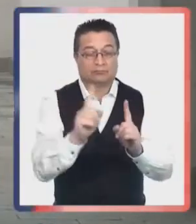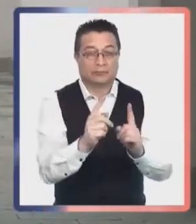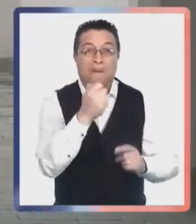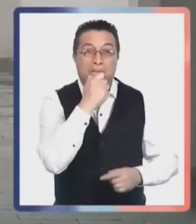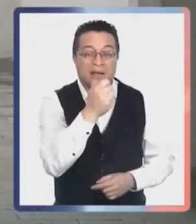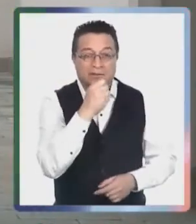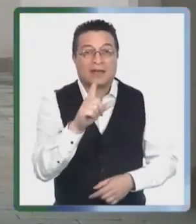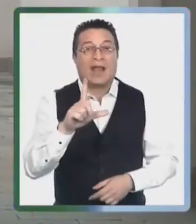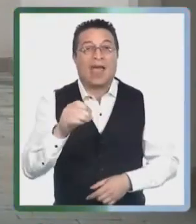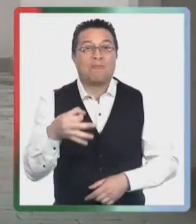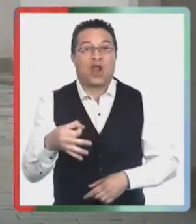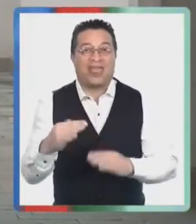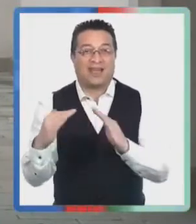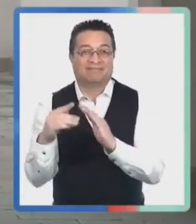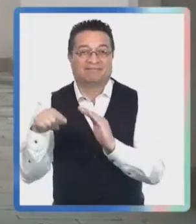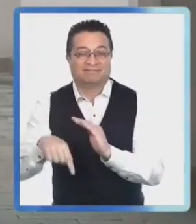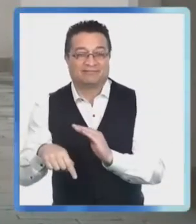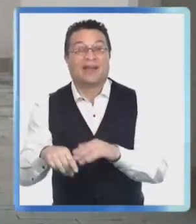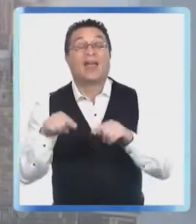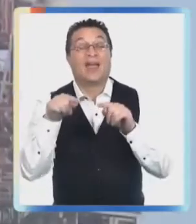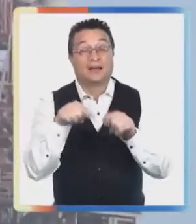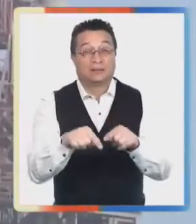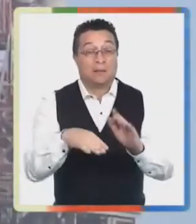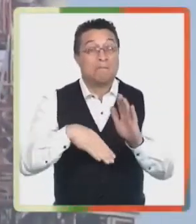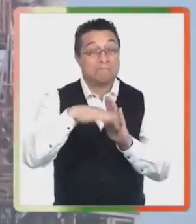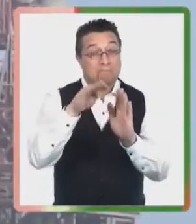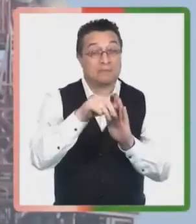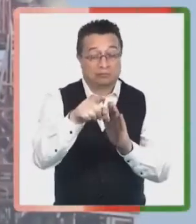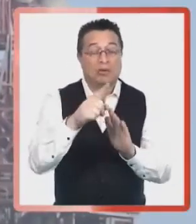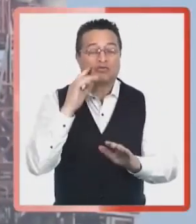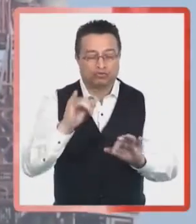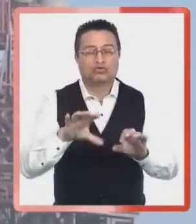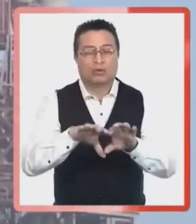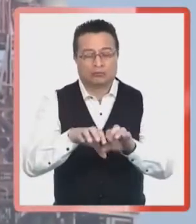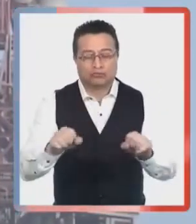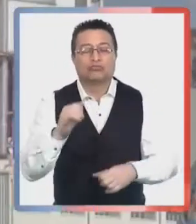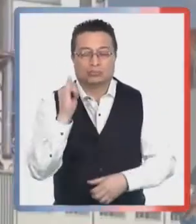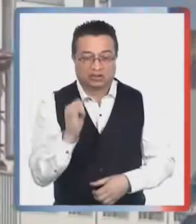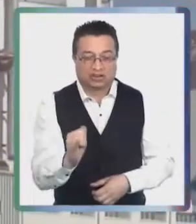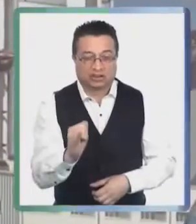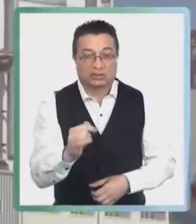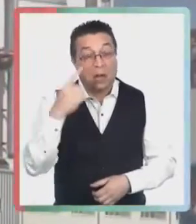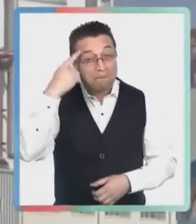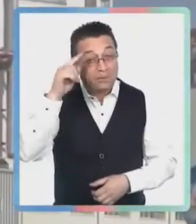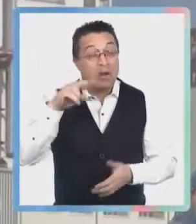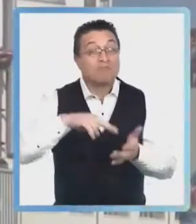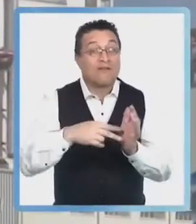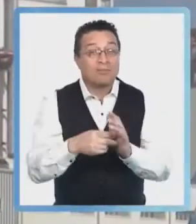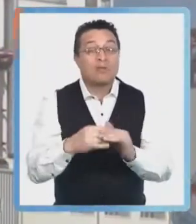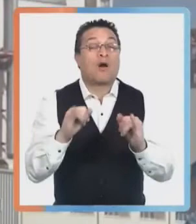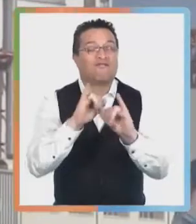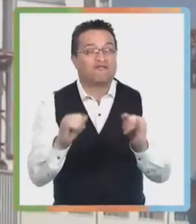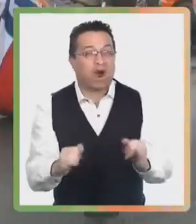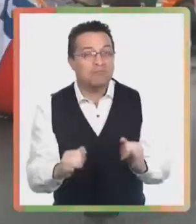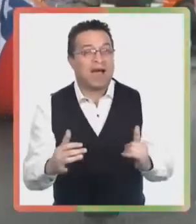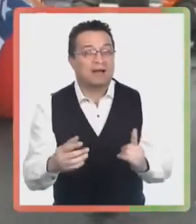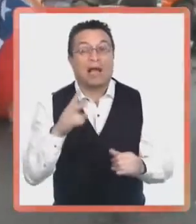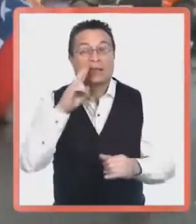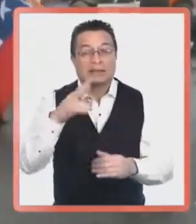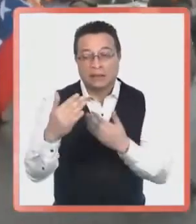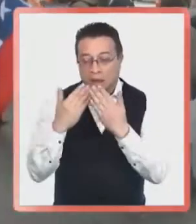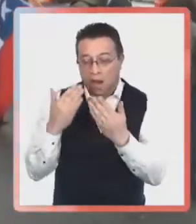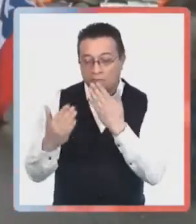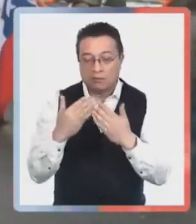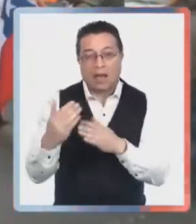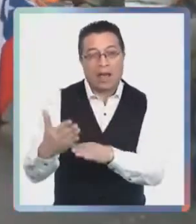la prensa en La Moneda. La enorme mayoría comparte el fondo de esta definición. El problema fue la forma, sin hablar antes